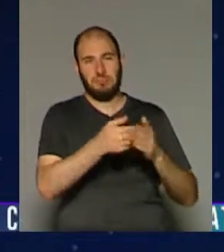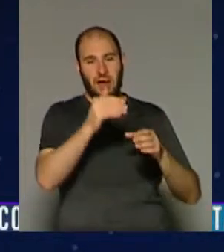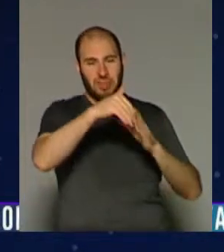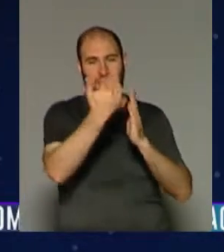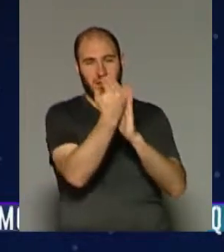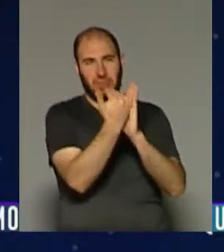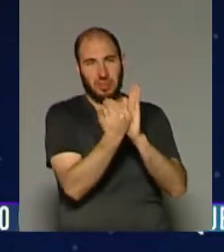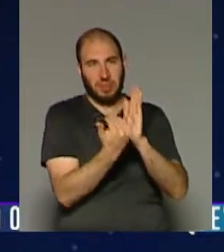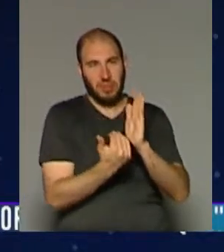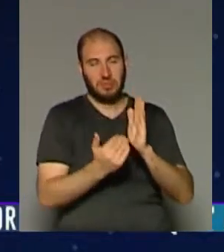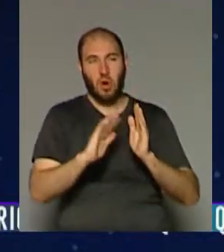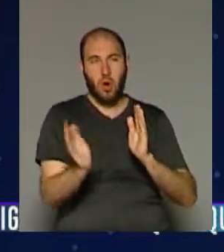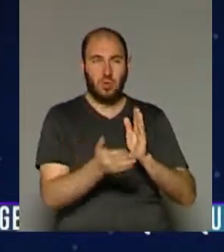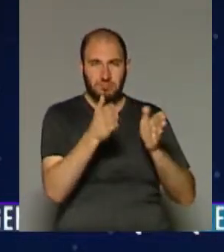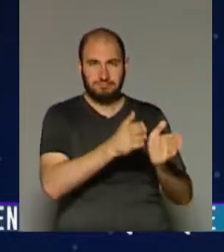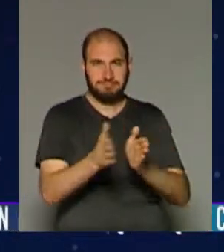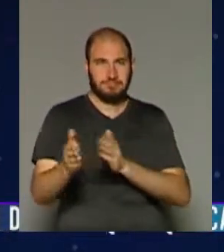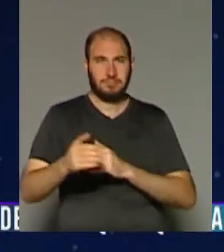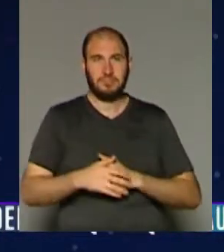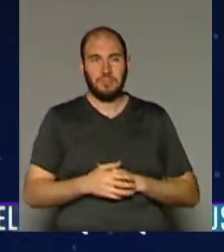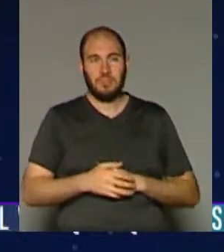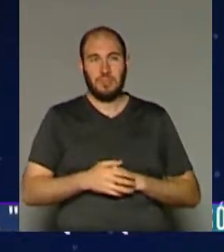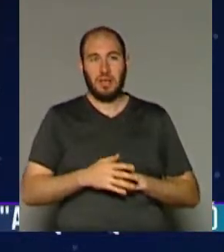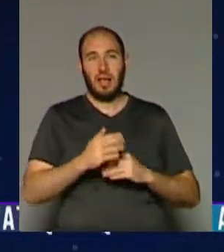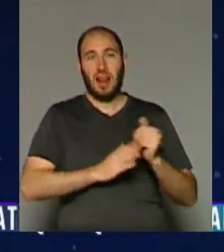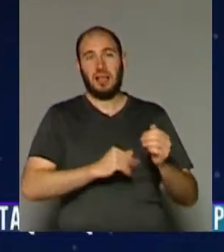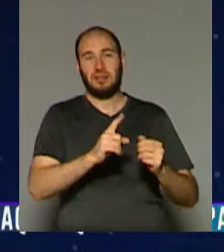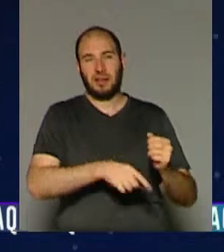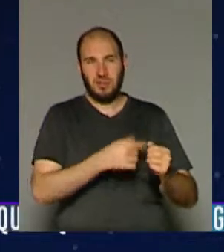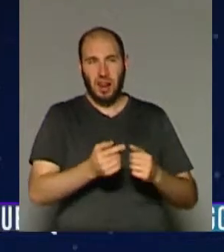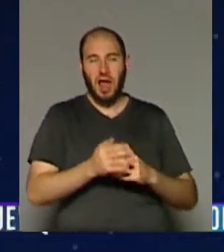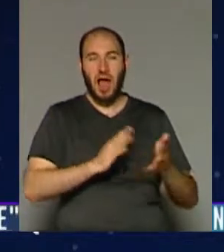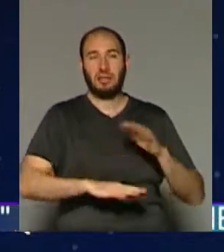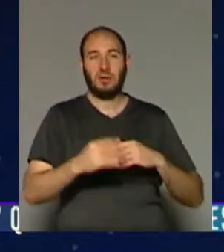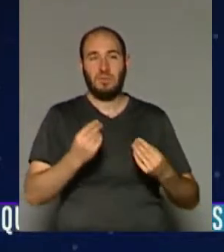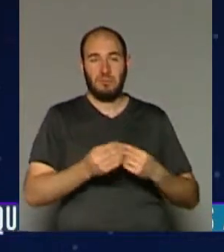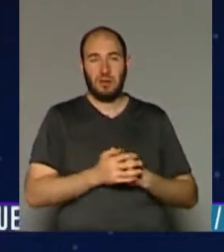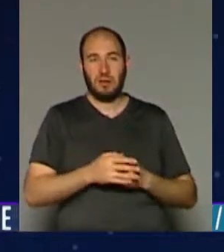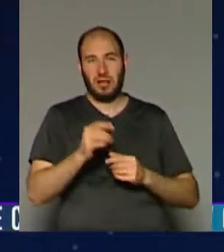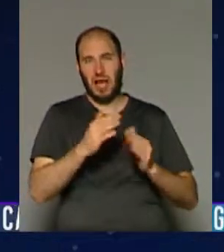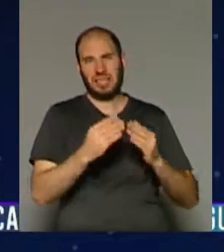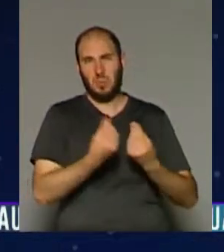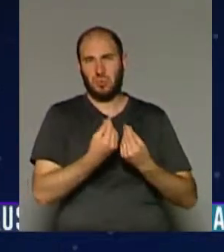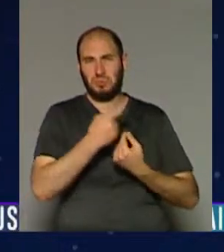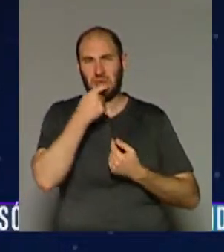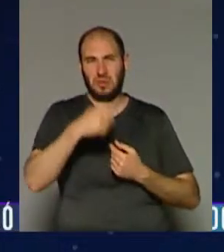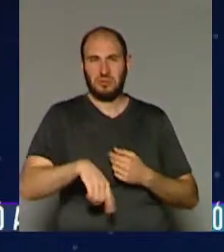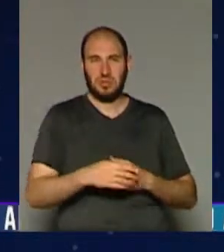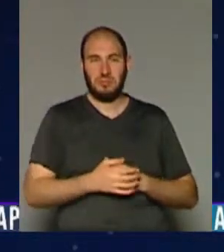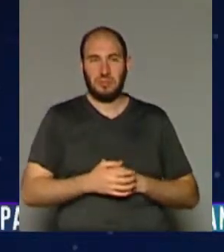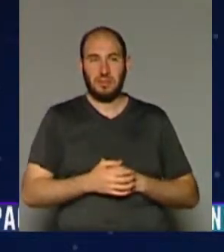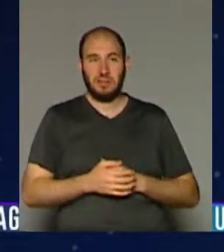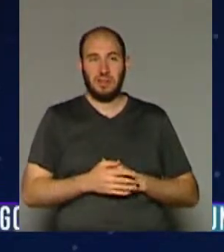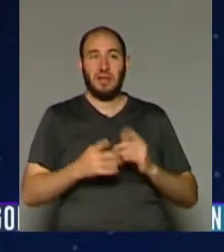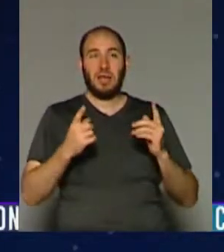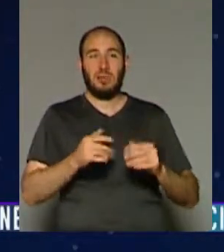el revoque, el ladrillo cerámico, los ladrillos tradicionales, lo hacemos como la mayoría de las casas de la provincia. Es